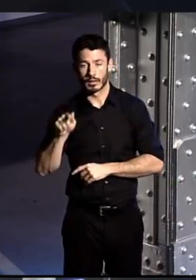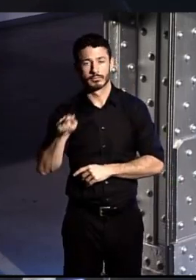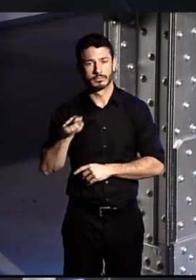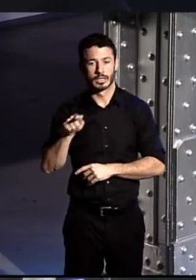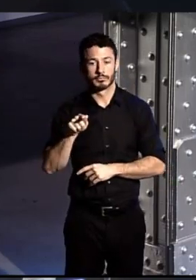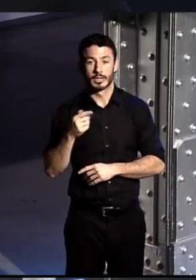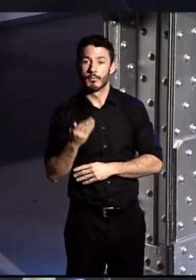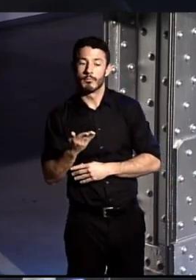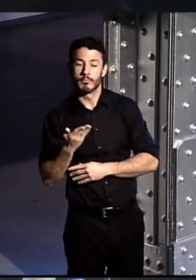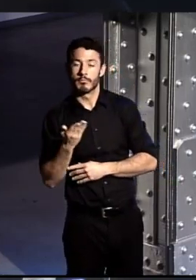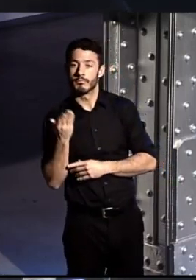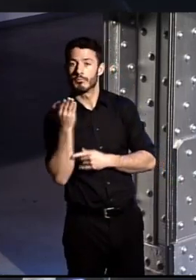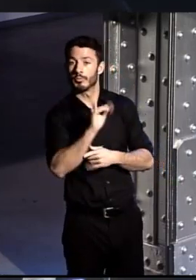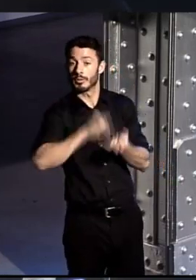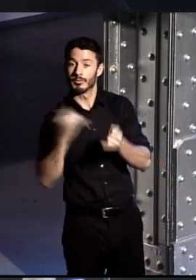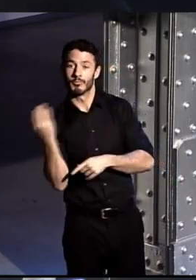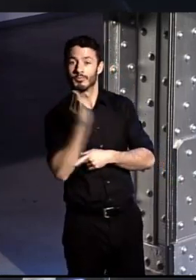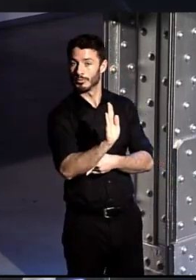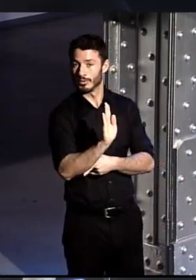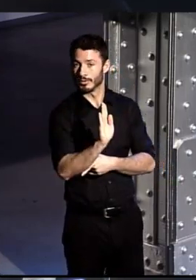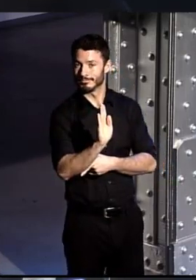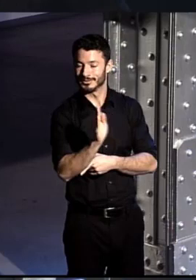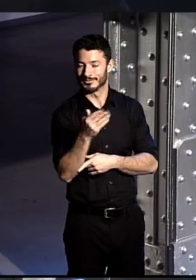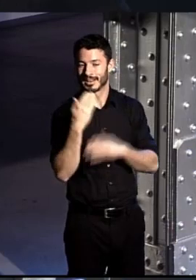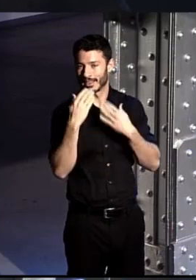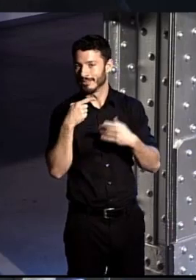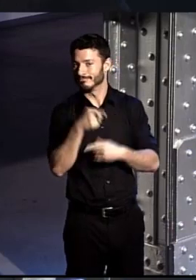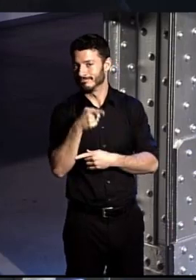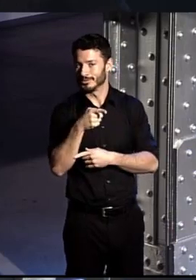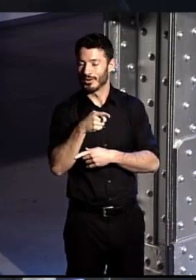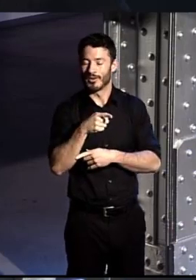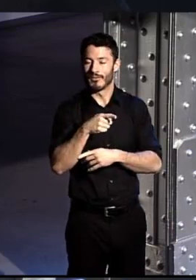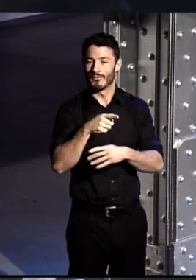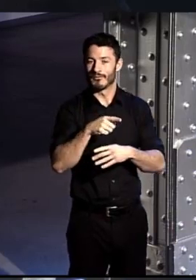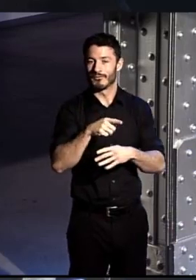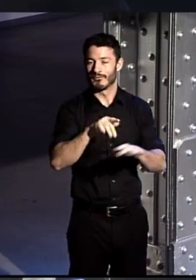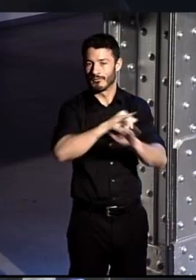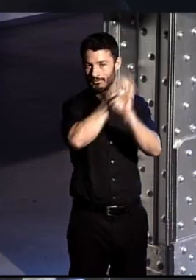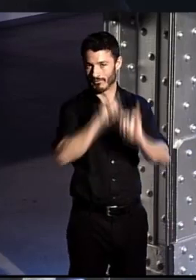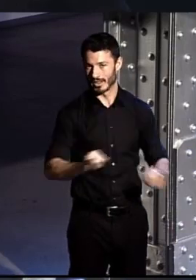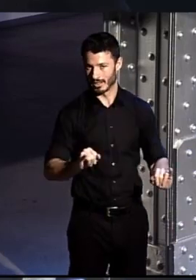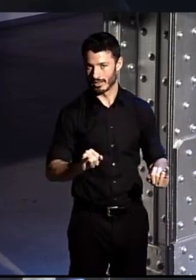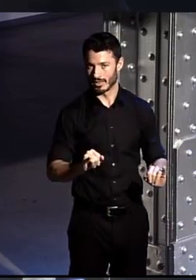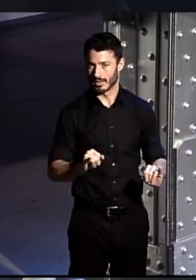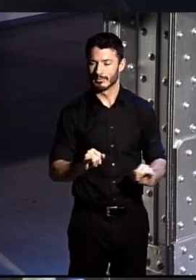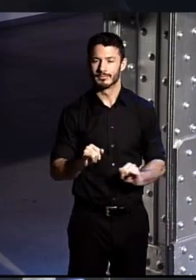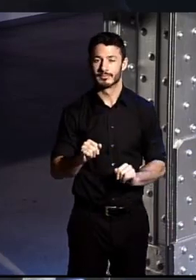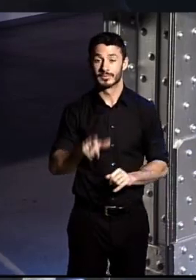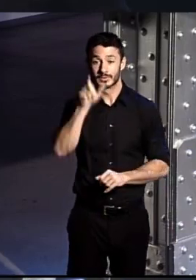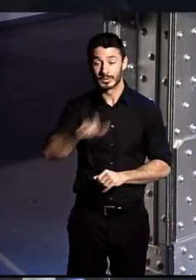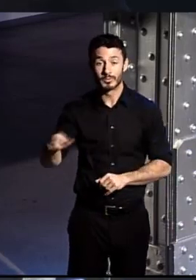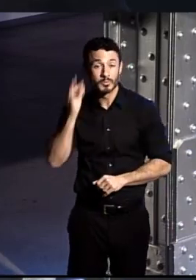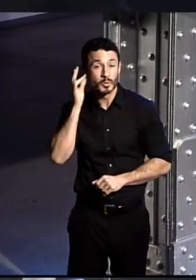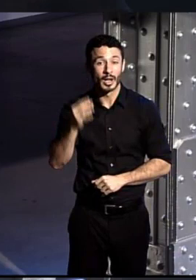de matrimonio permite que el final sea feliz. ¿Cómo eran estas heroínas? Pues eran